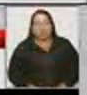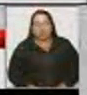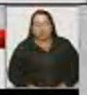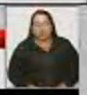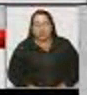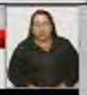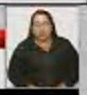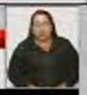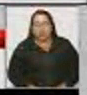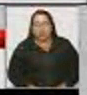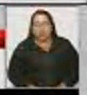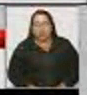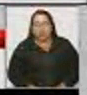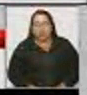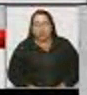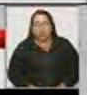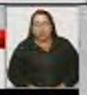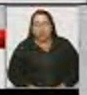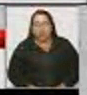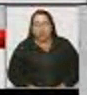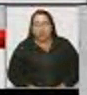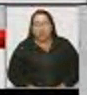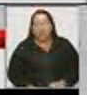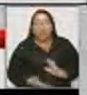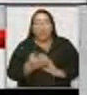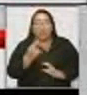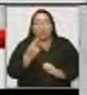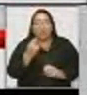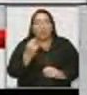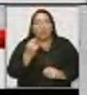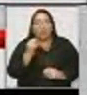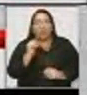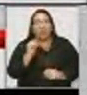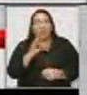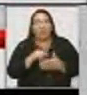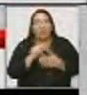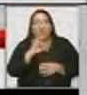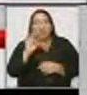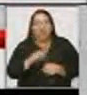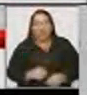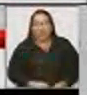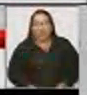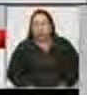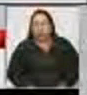72.7%, registrando un incremento de 11.5 puntos porcentuales.